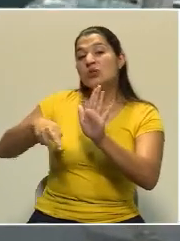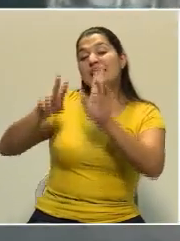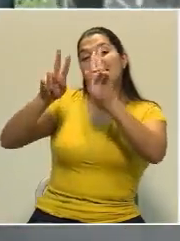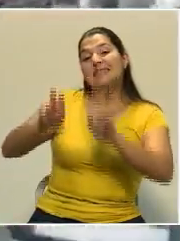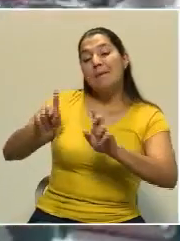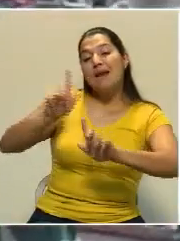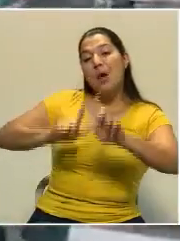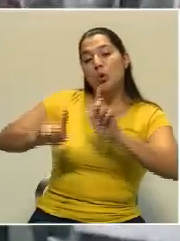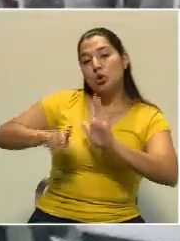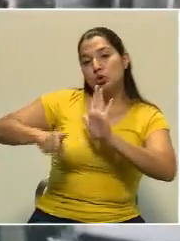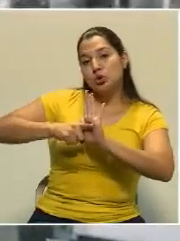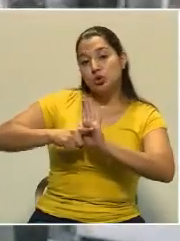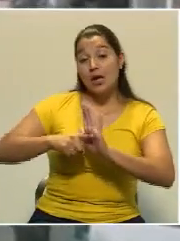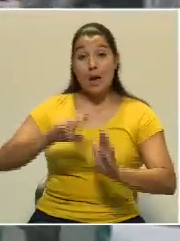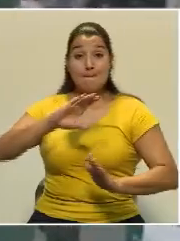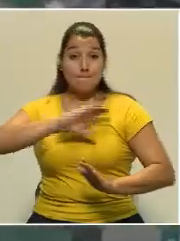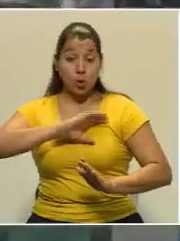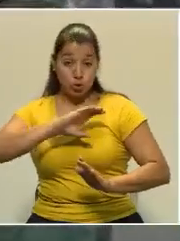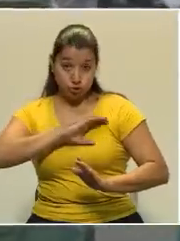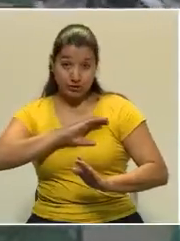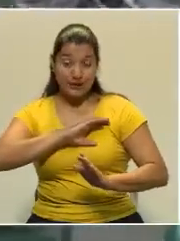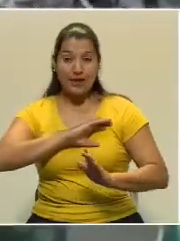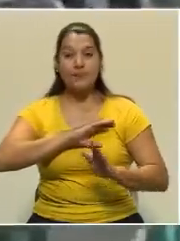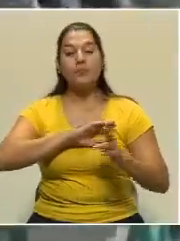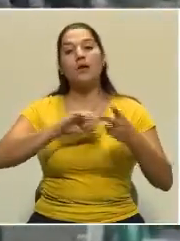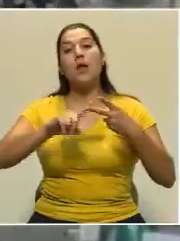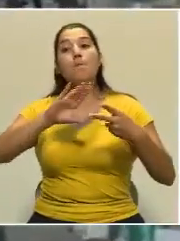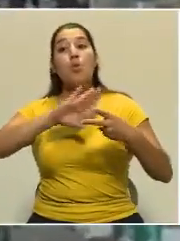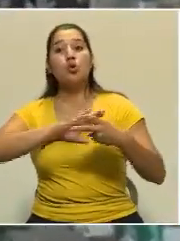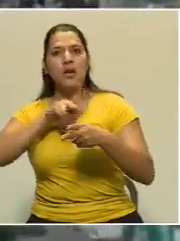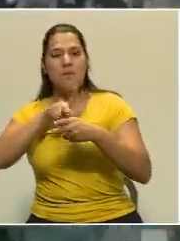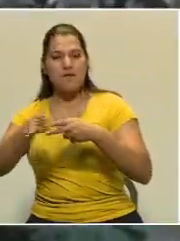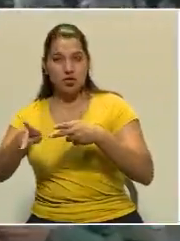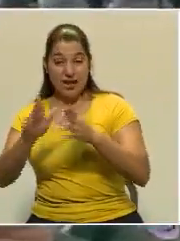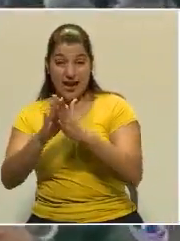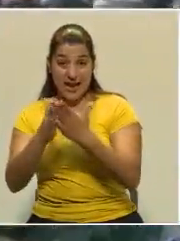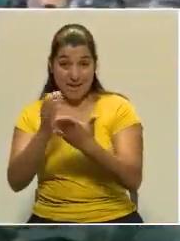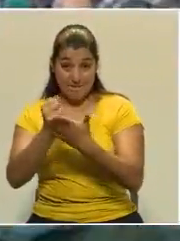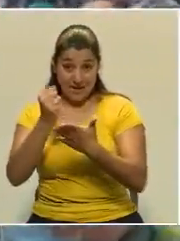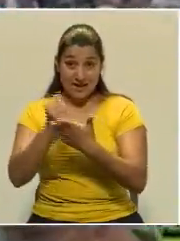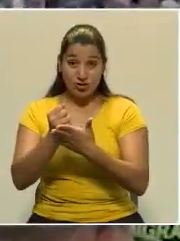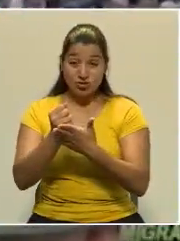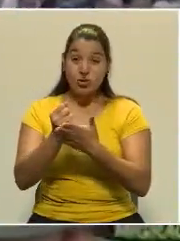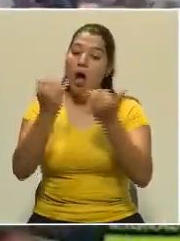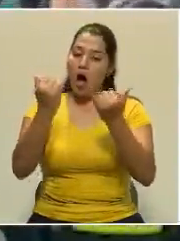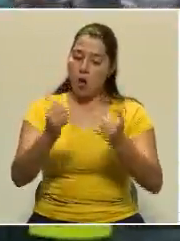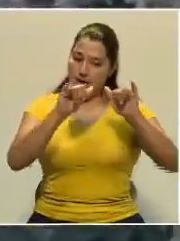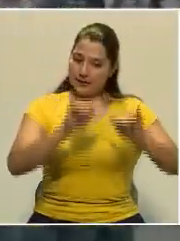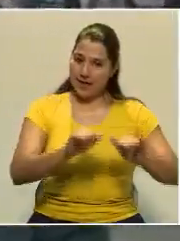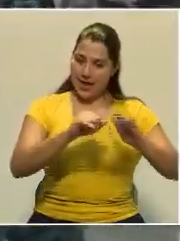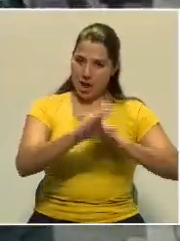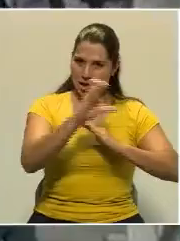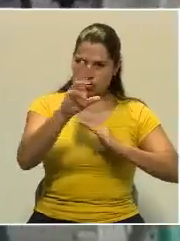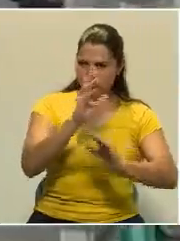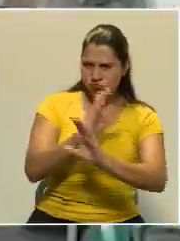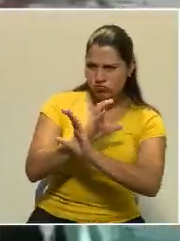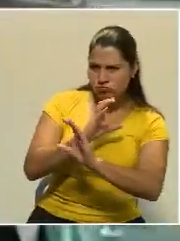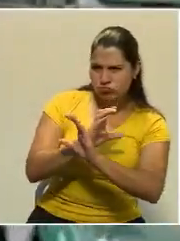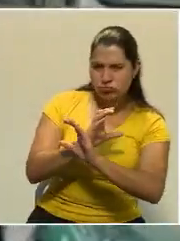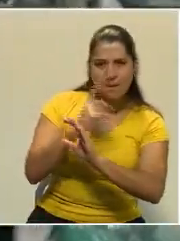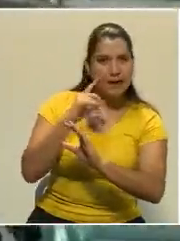laboratorio. Tanto la Fuerza Pública y la Policía Profesional de Migración de Costa Rica se encuentran del lado nacional, resguardando para que no